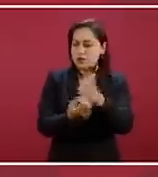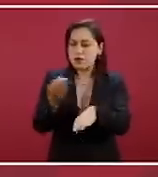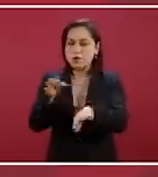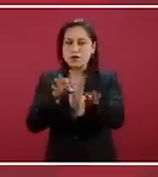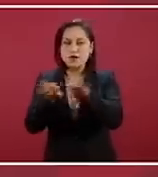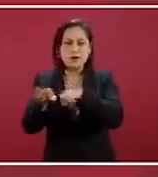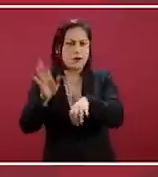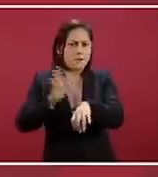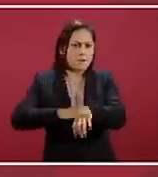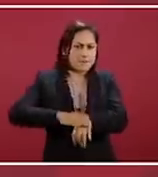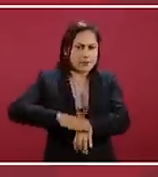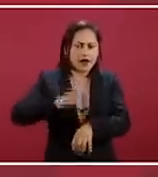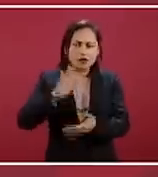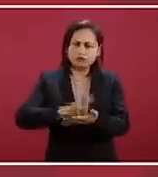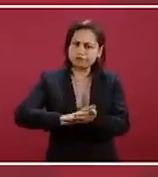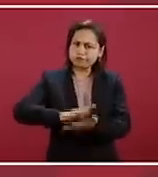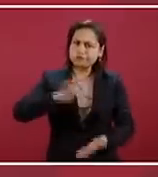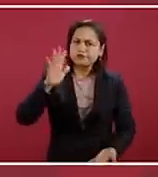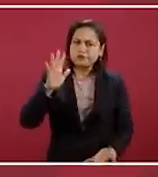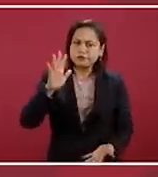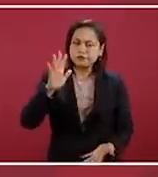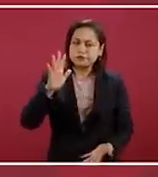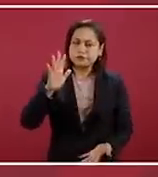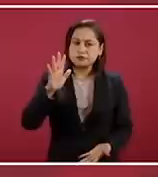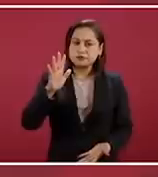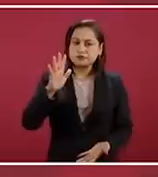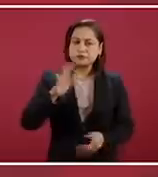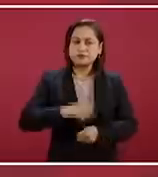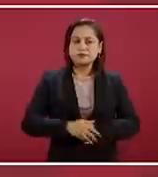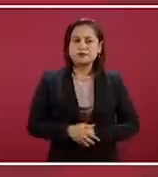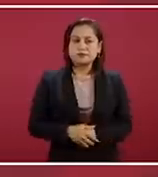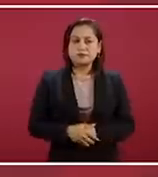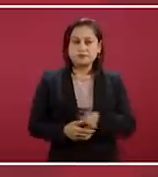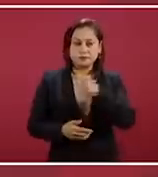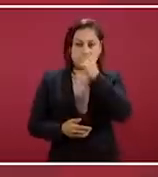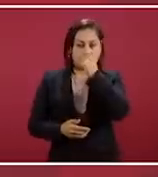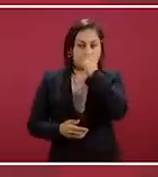Formalmente, de acuerdo al